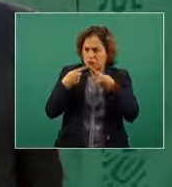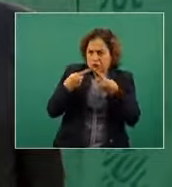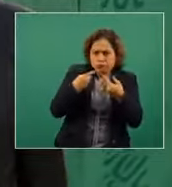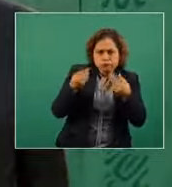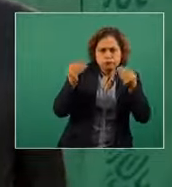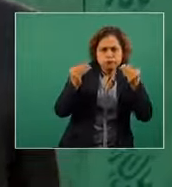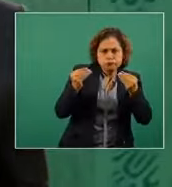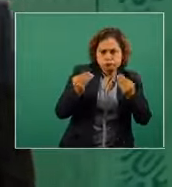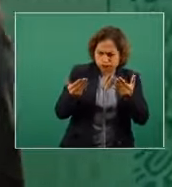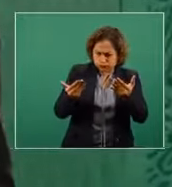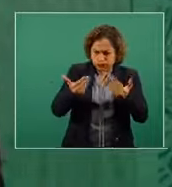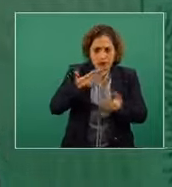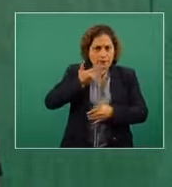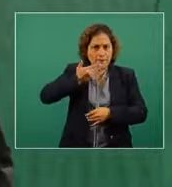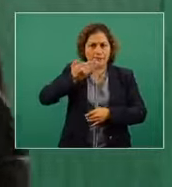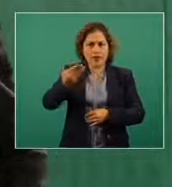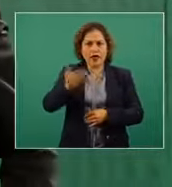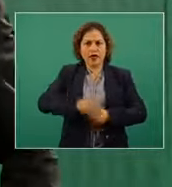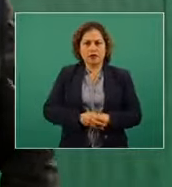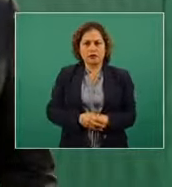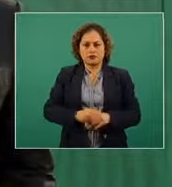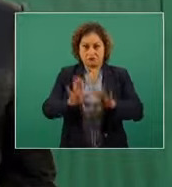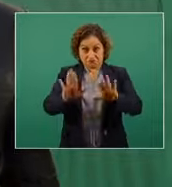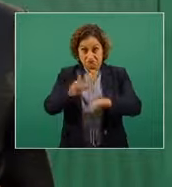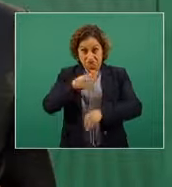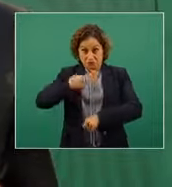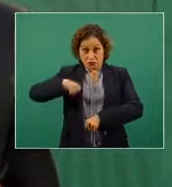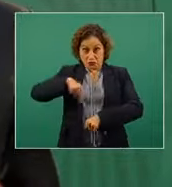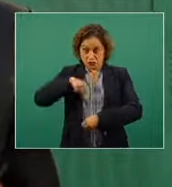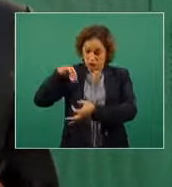cuenta de todo